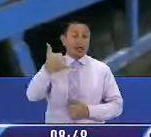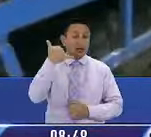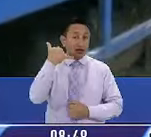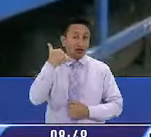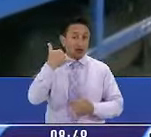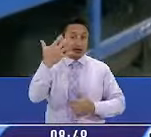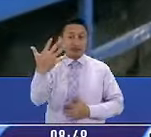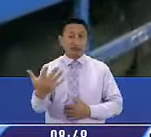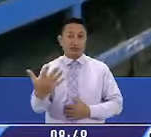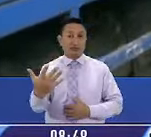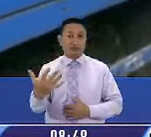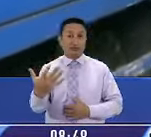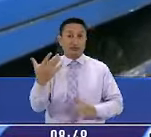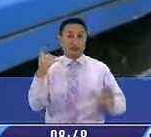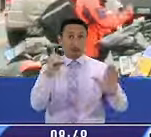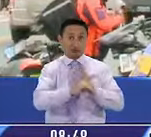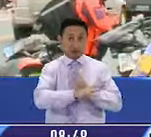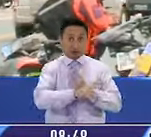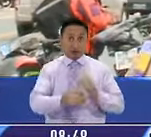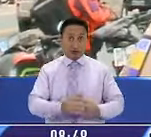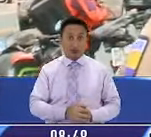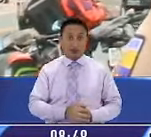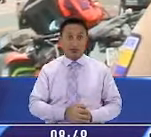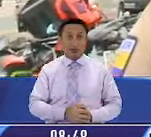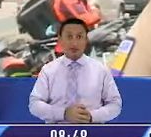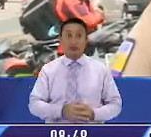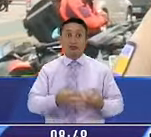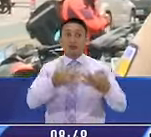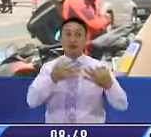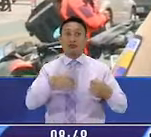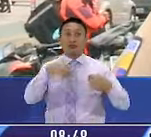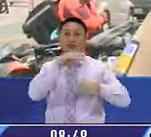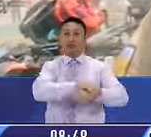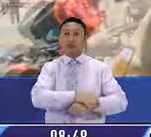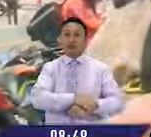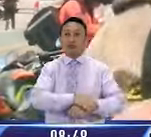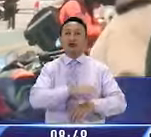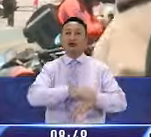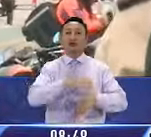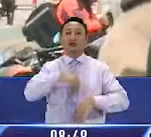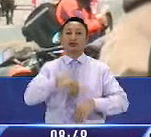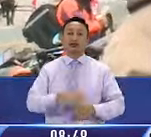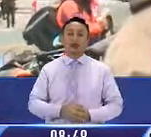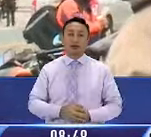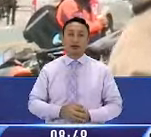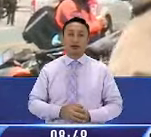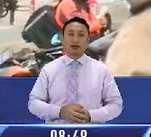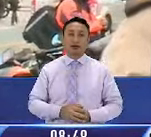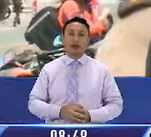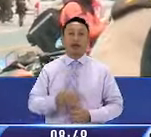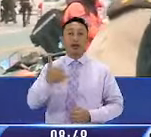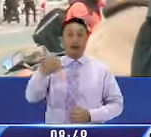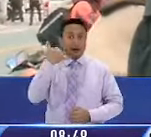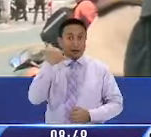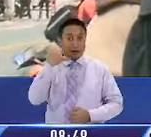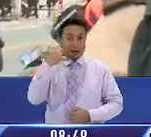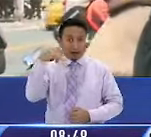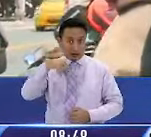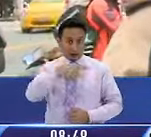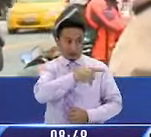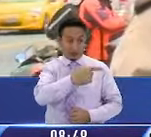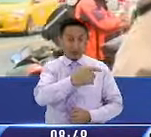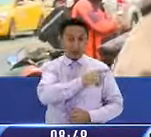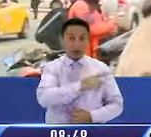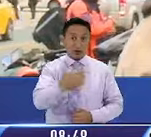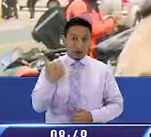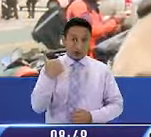celulares reportados como robados. En delito flagrante por el delito de receptación. Se registró los dispositivos móviles que portaban cada uno